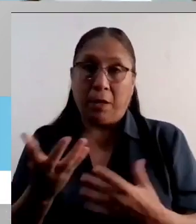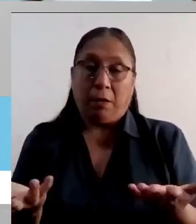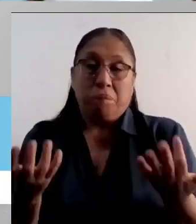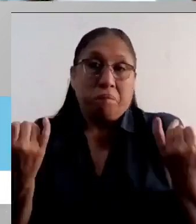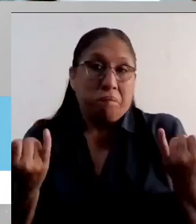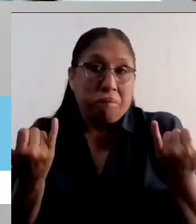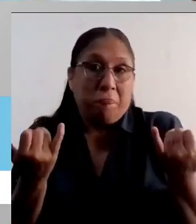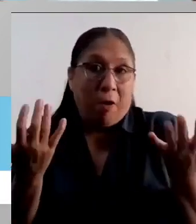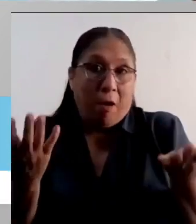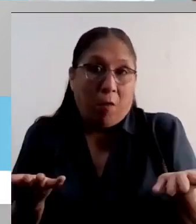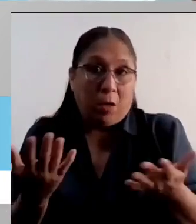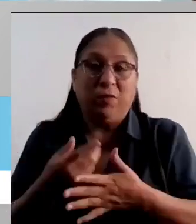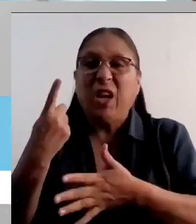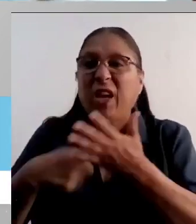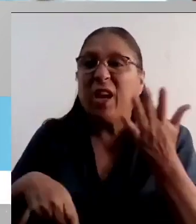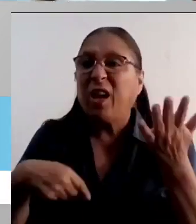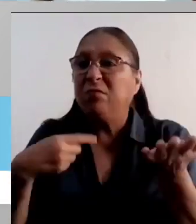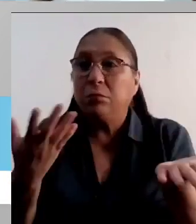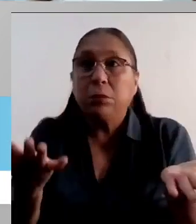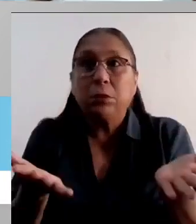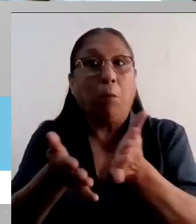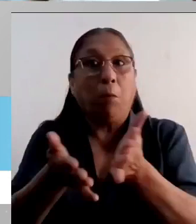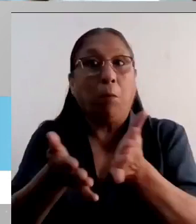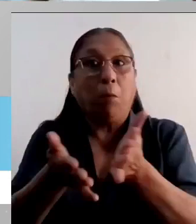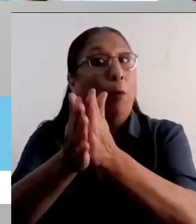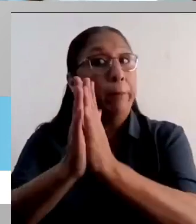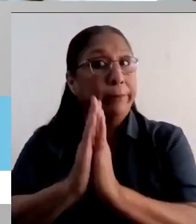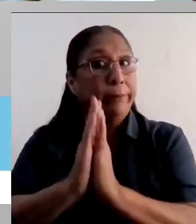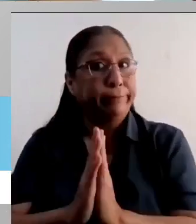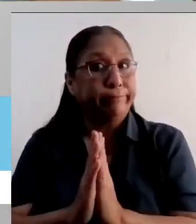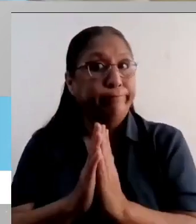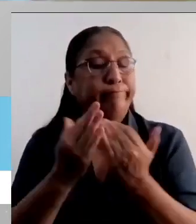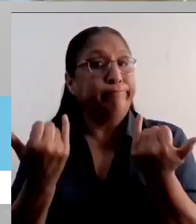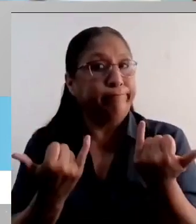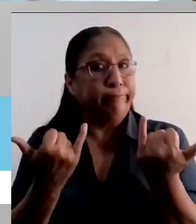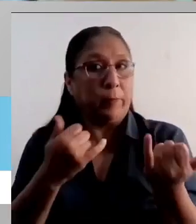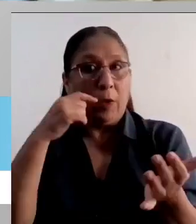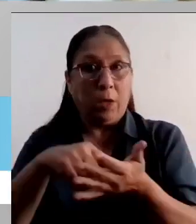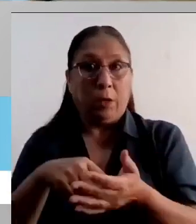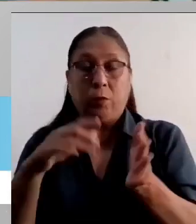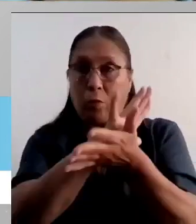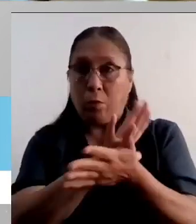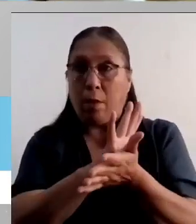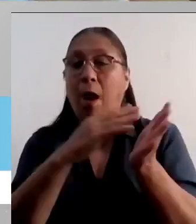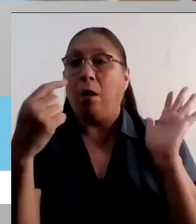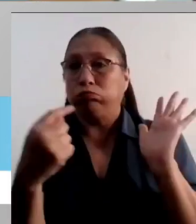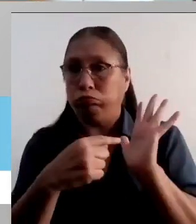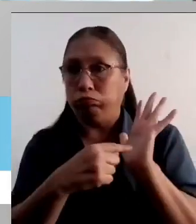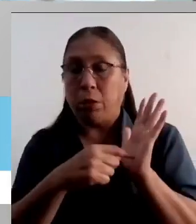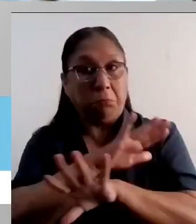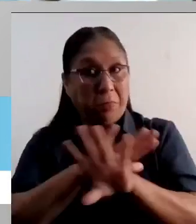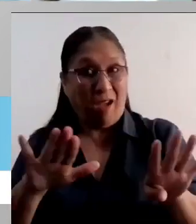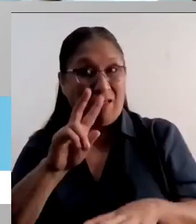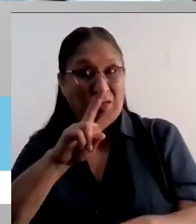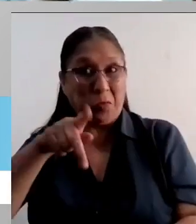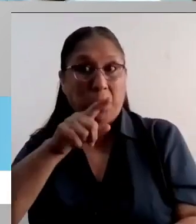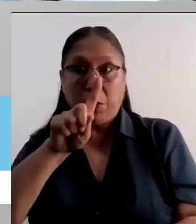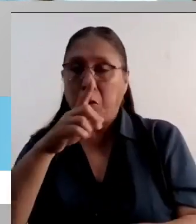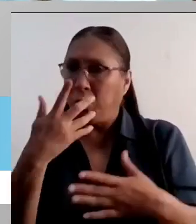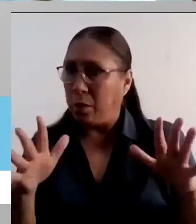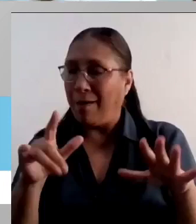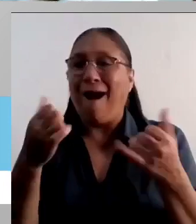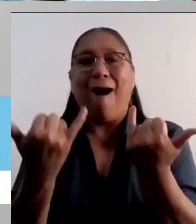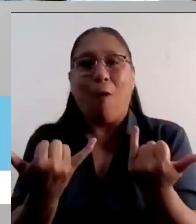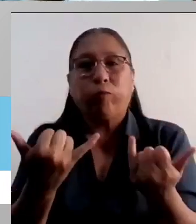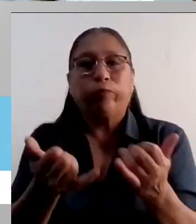ahora lo que estamos solicitando es precisamente como este documento ha vencido, estamos solicitando que